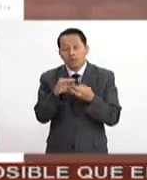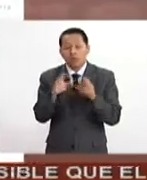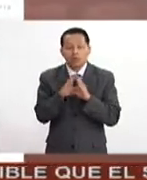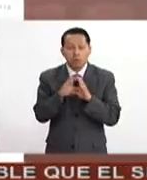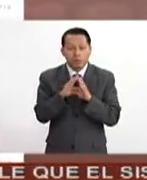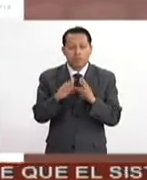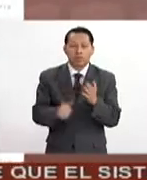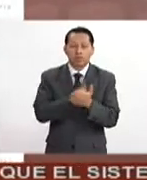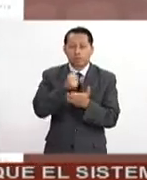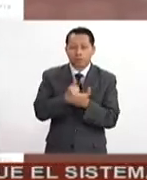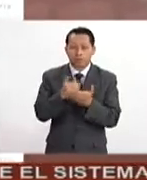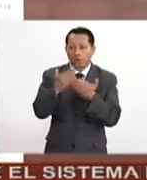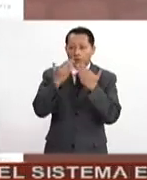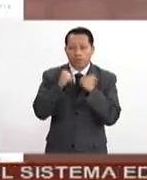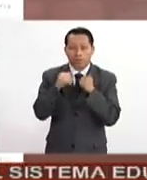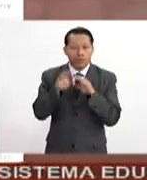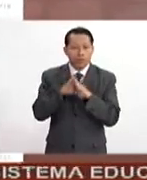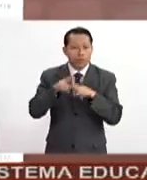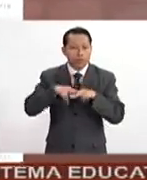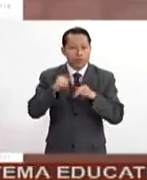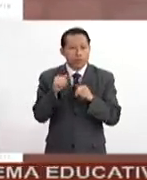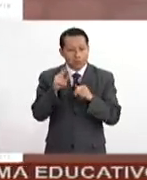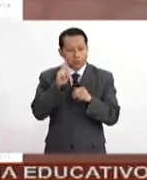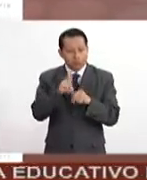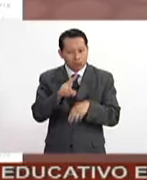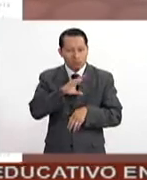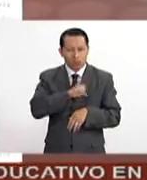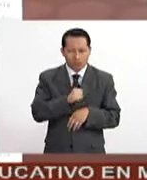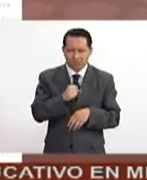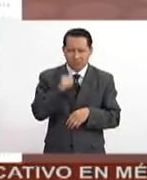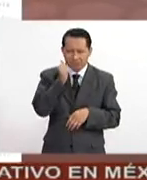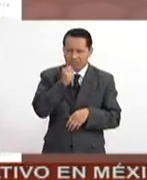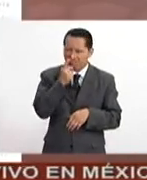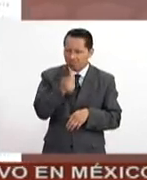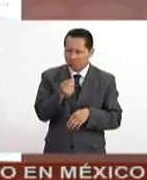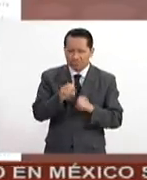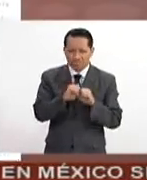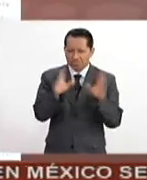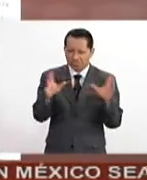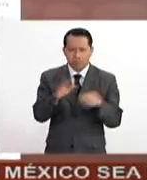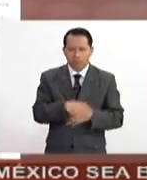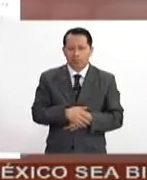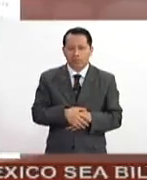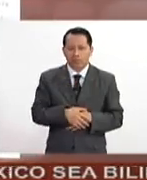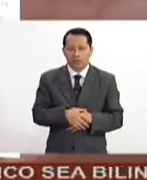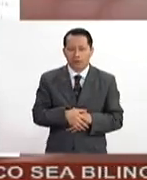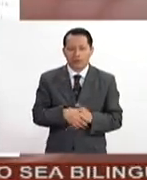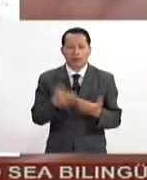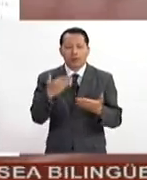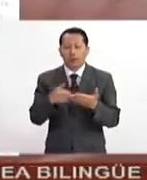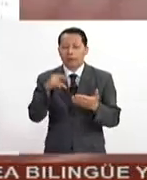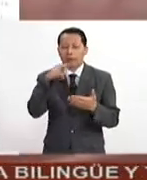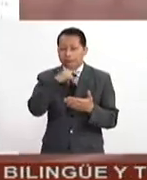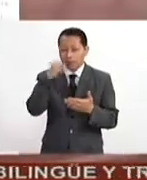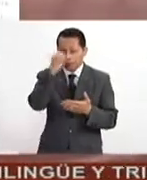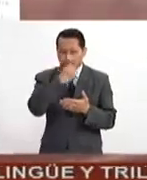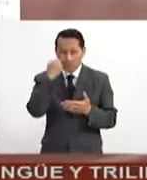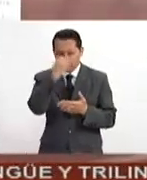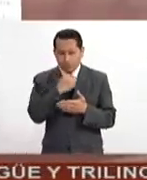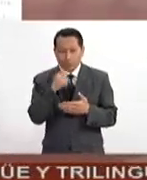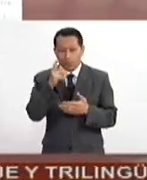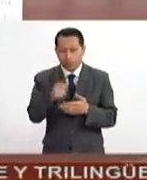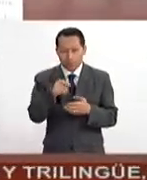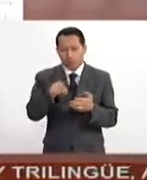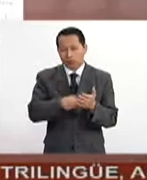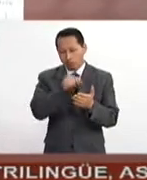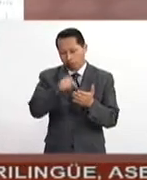que no tiene ningún incentivo para ocultar su preferencia, te la dice de manera explícita, ¿no? Vamos rápido a una revisión de demográficos antes